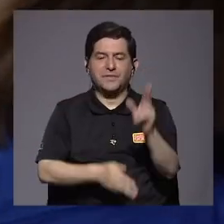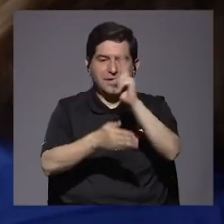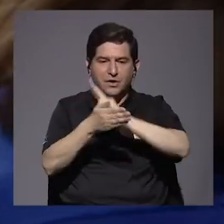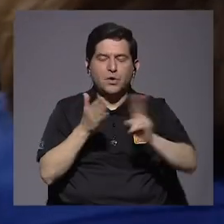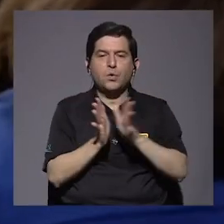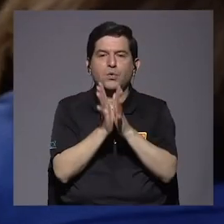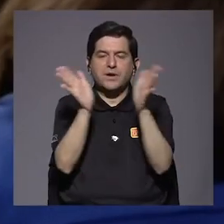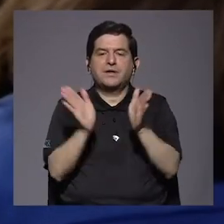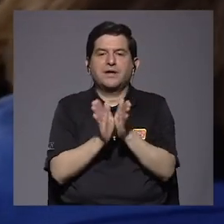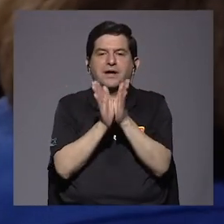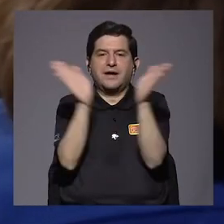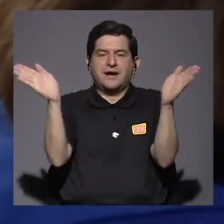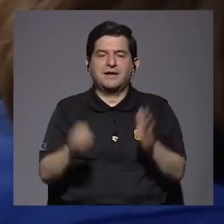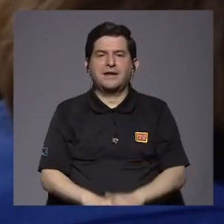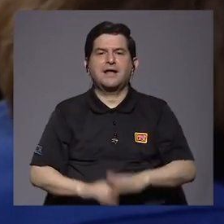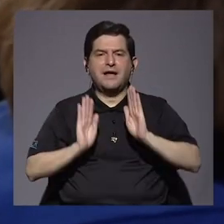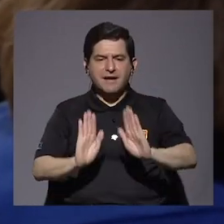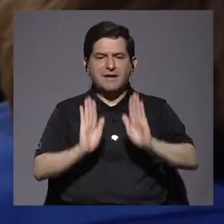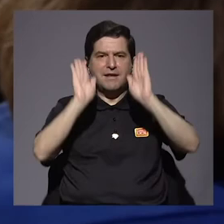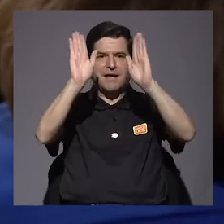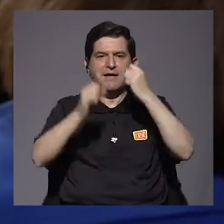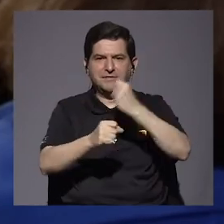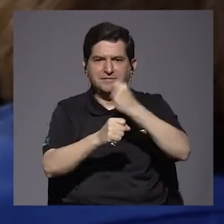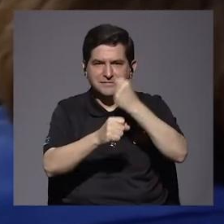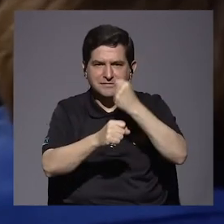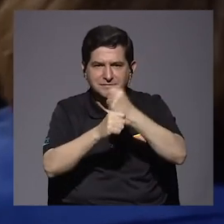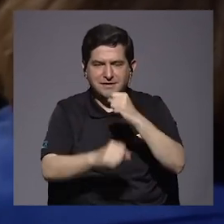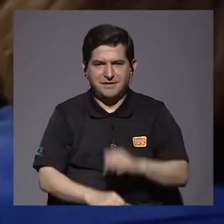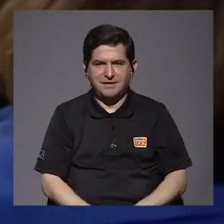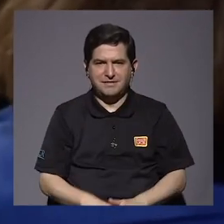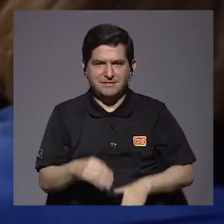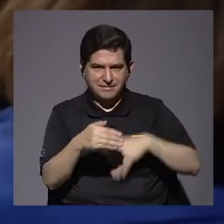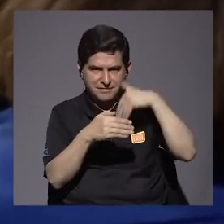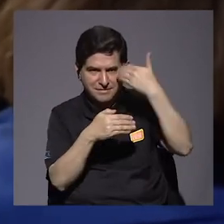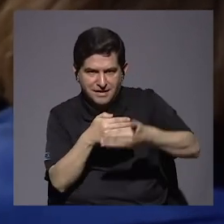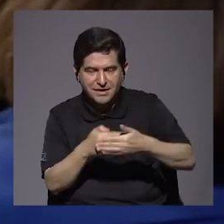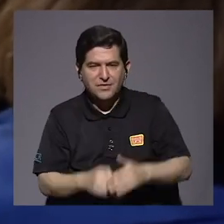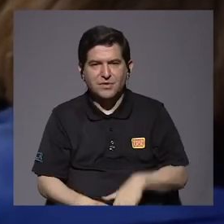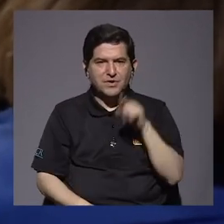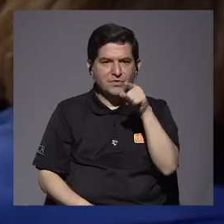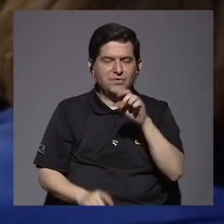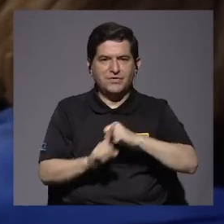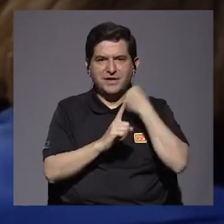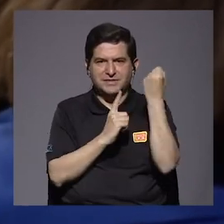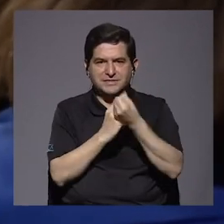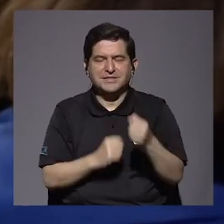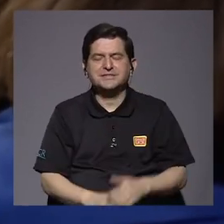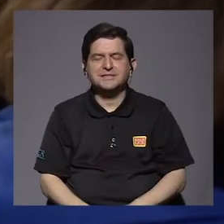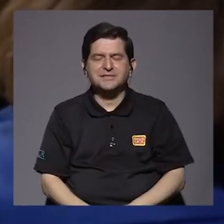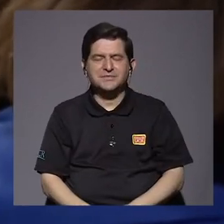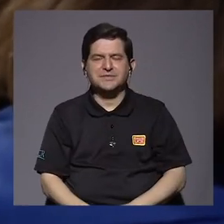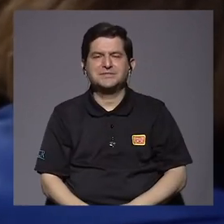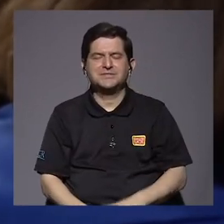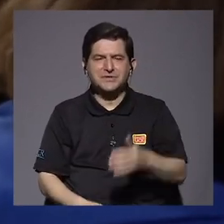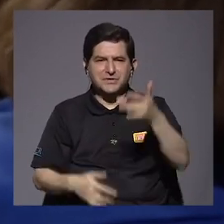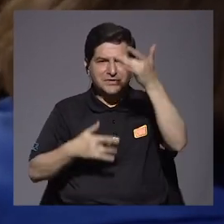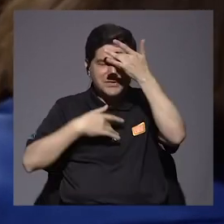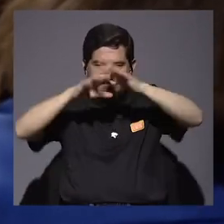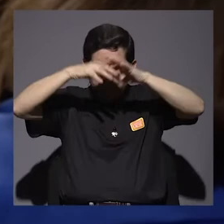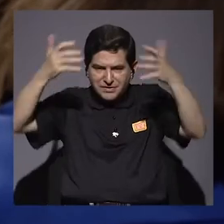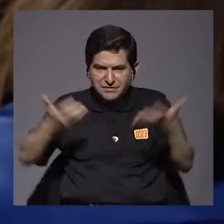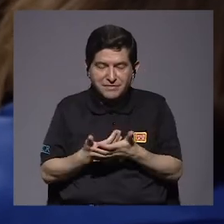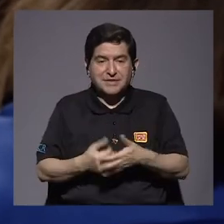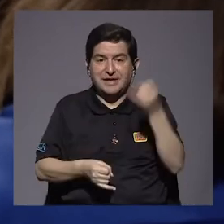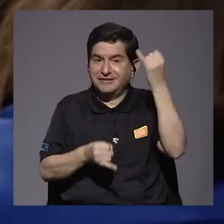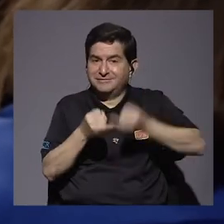universidad pública en general ha hecho una excelente labor después de esta pandemia, en este atravesamiento que todavía parece